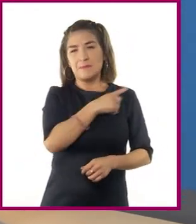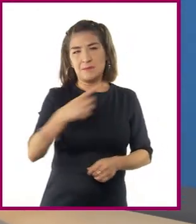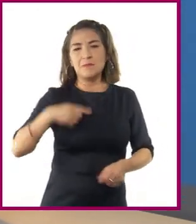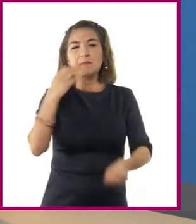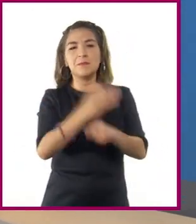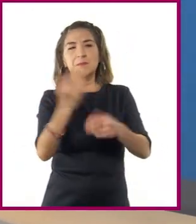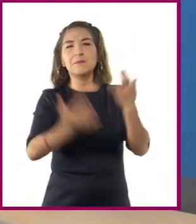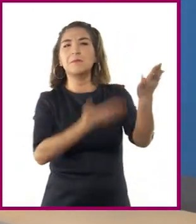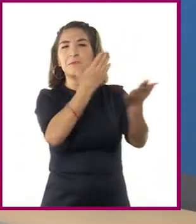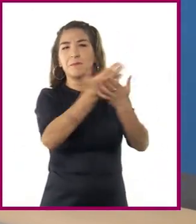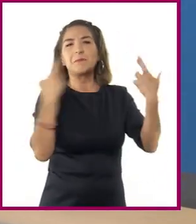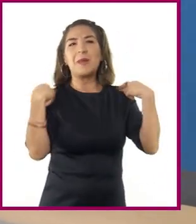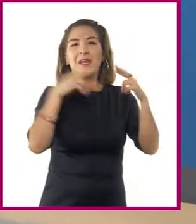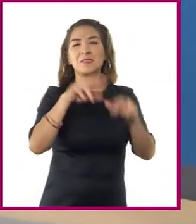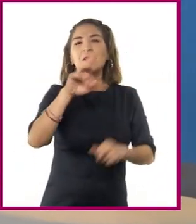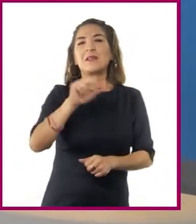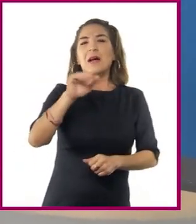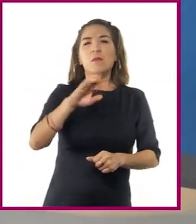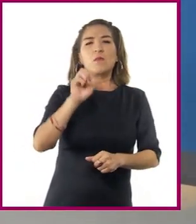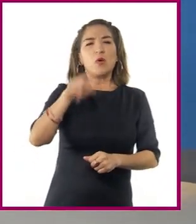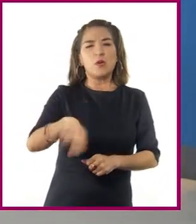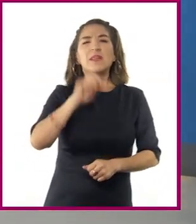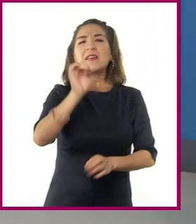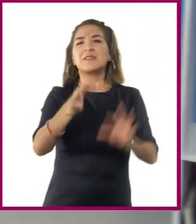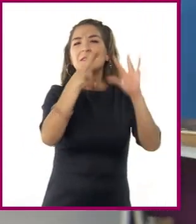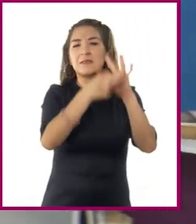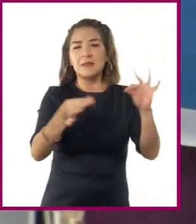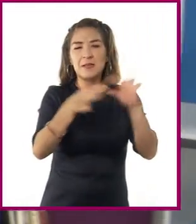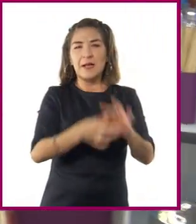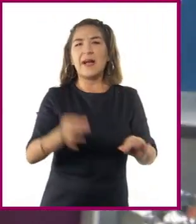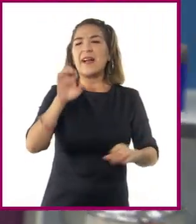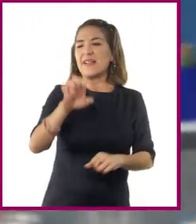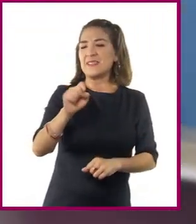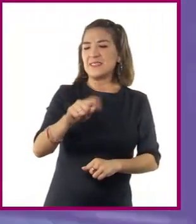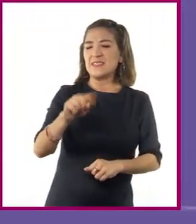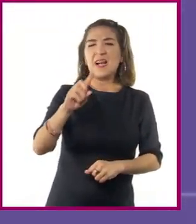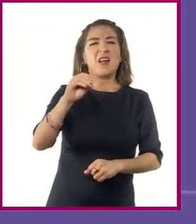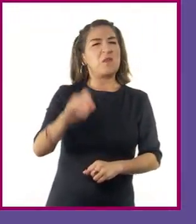al maestro Ramón Fernando Fierro nos explique qué es el Estado.